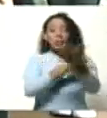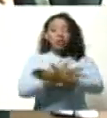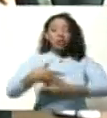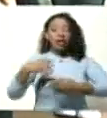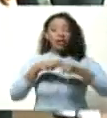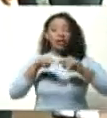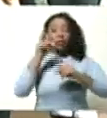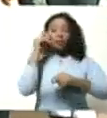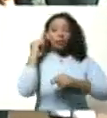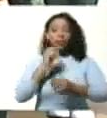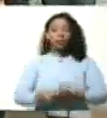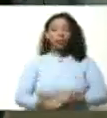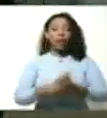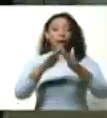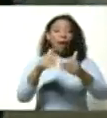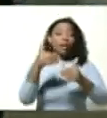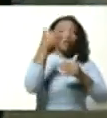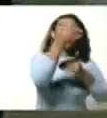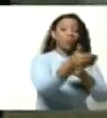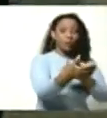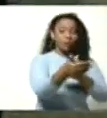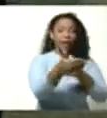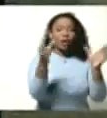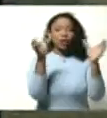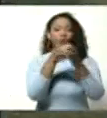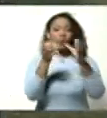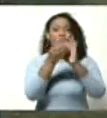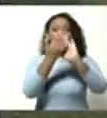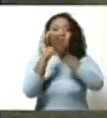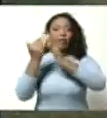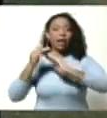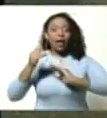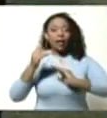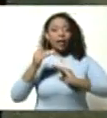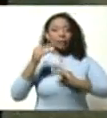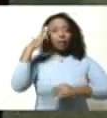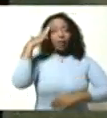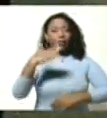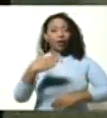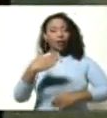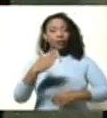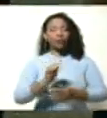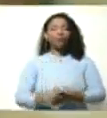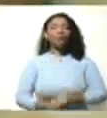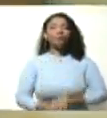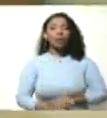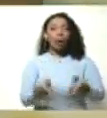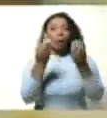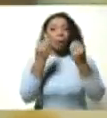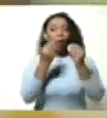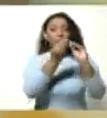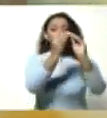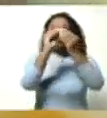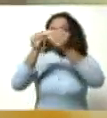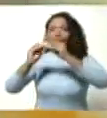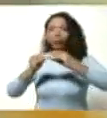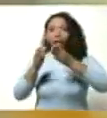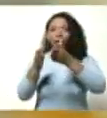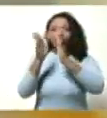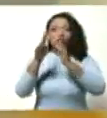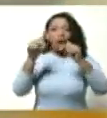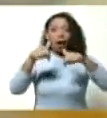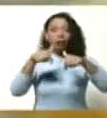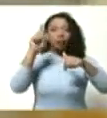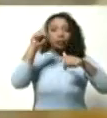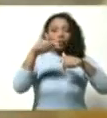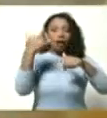y niñas. Y luego está el BRICOMIL, las Brigadas Comunitarias Militares para la Reparación de Infraestructura. Aquí